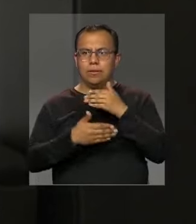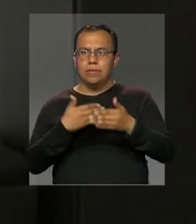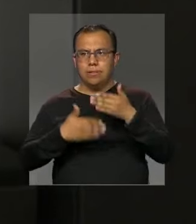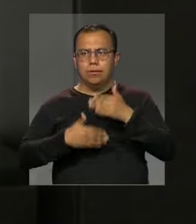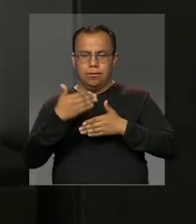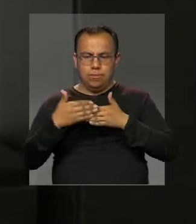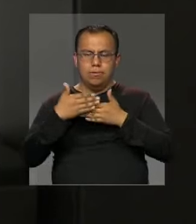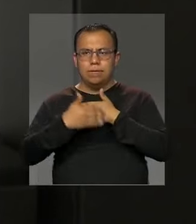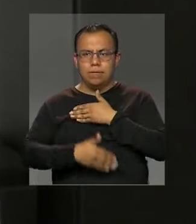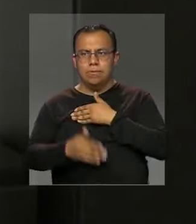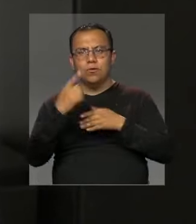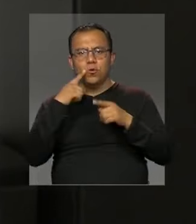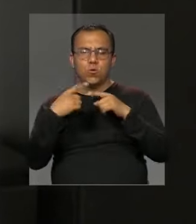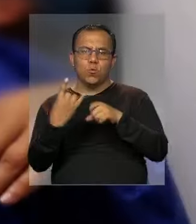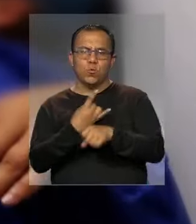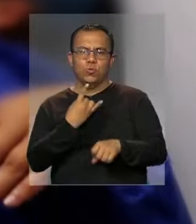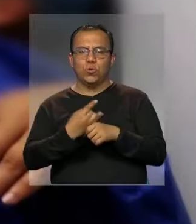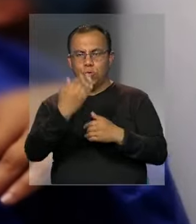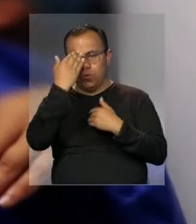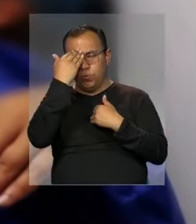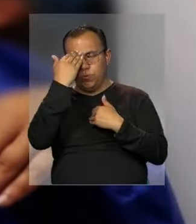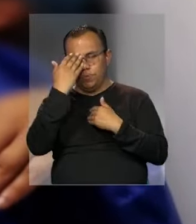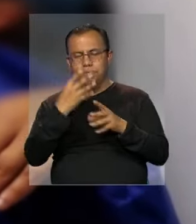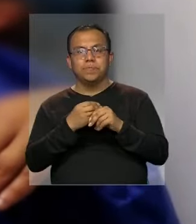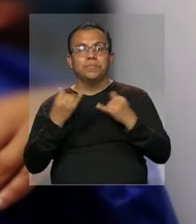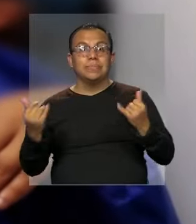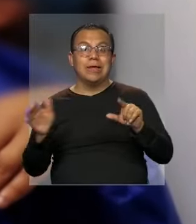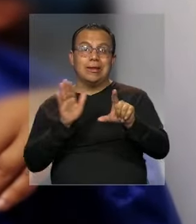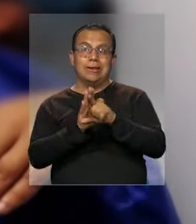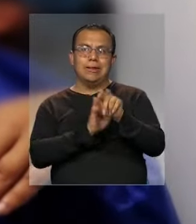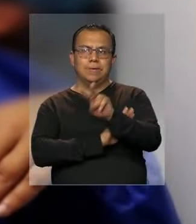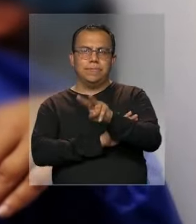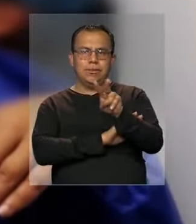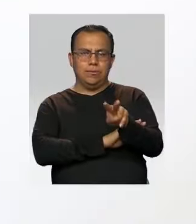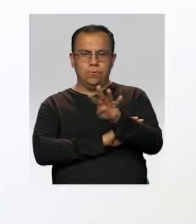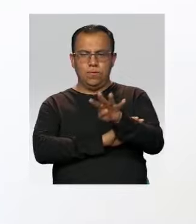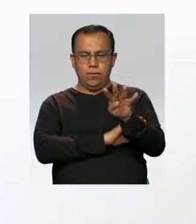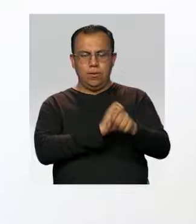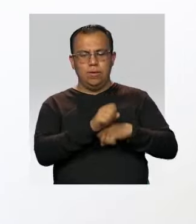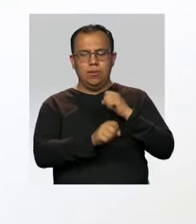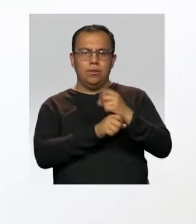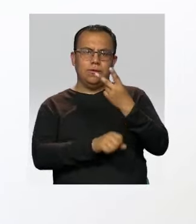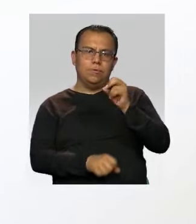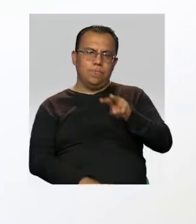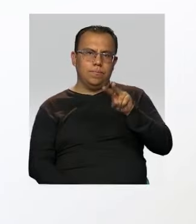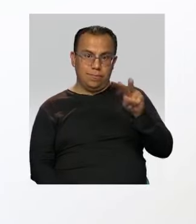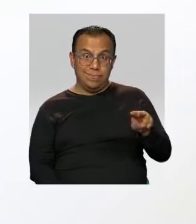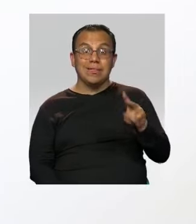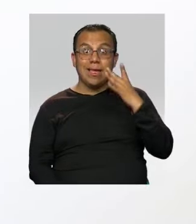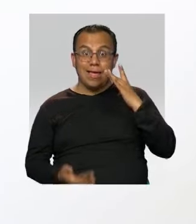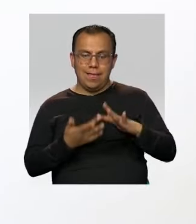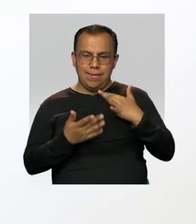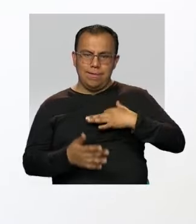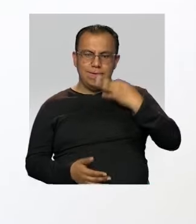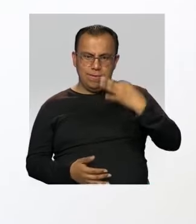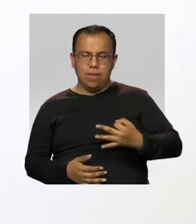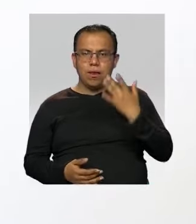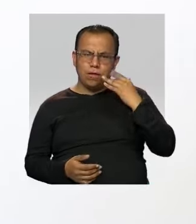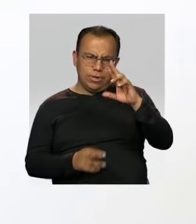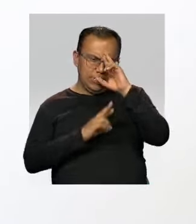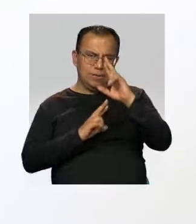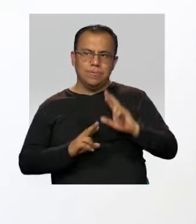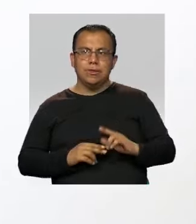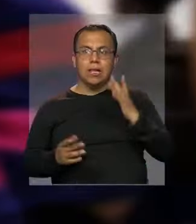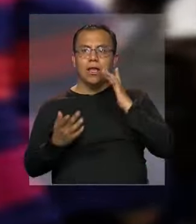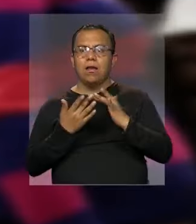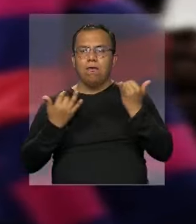de el uso de su conciencia. A pesar de la ley 2244 de 2022, ley de parto digno, respetado y humanizado,